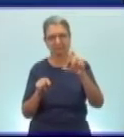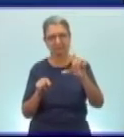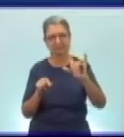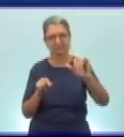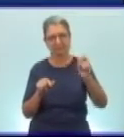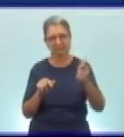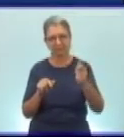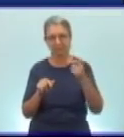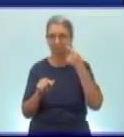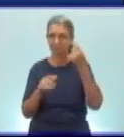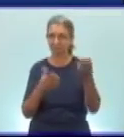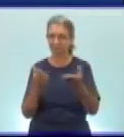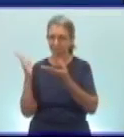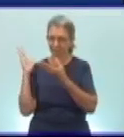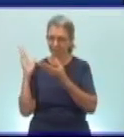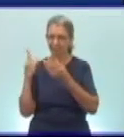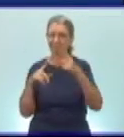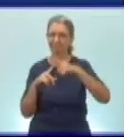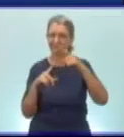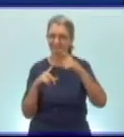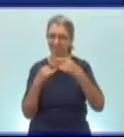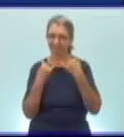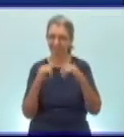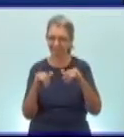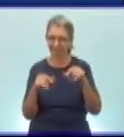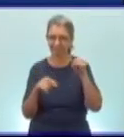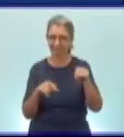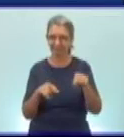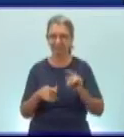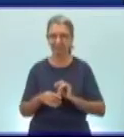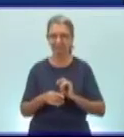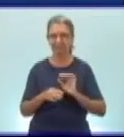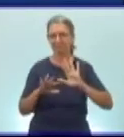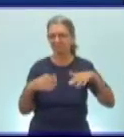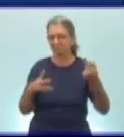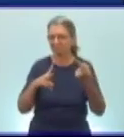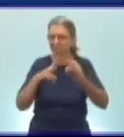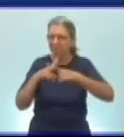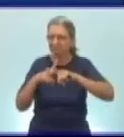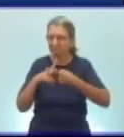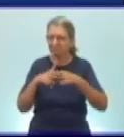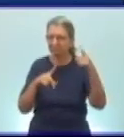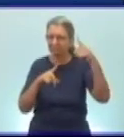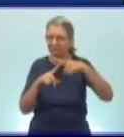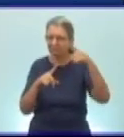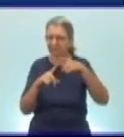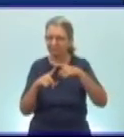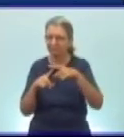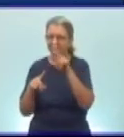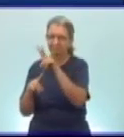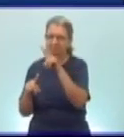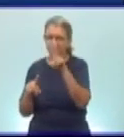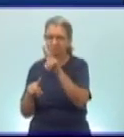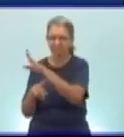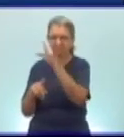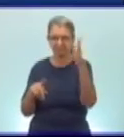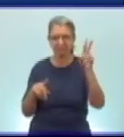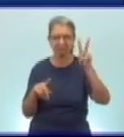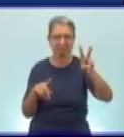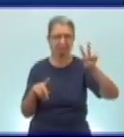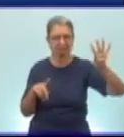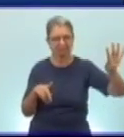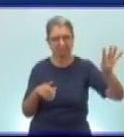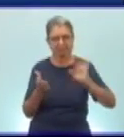la siguiente diapositiva del estudio independiente. Fíjense que vamos a comenzar por resolver las tareas de la 22 a la